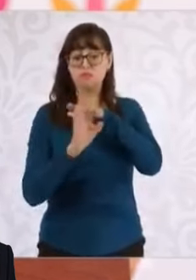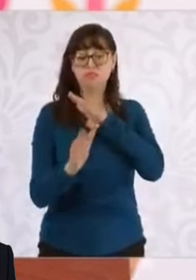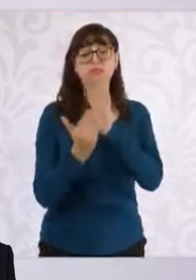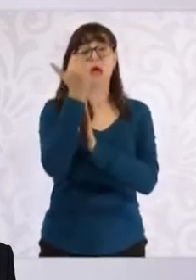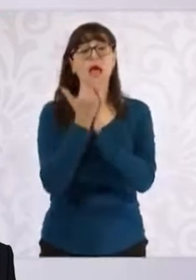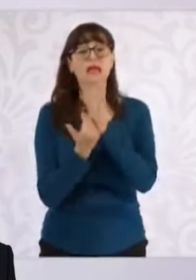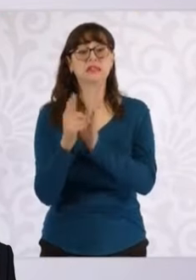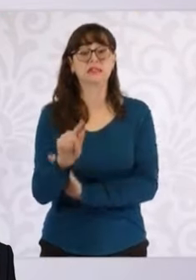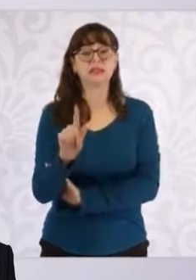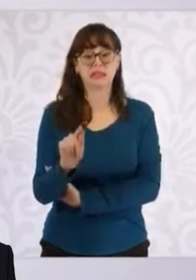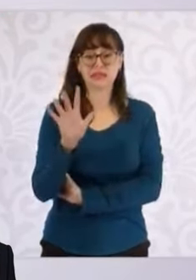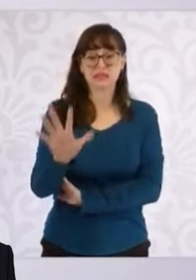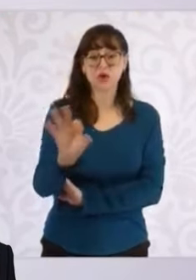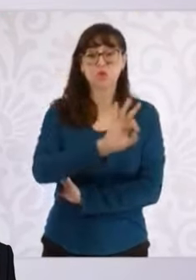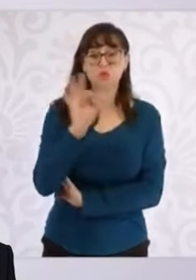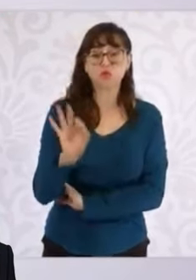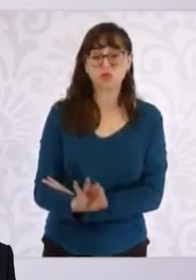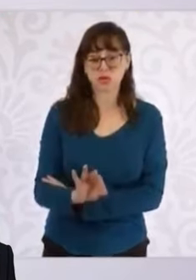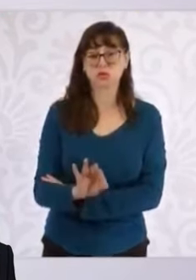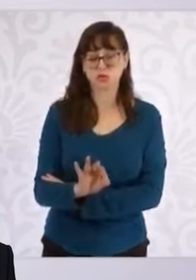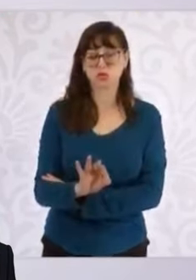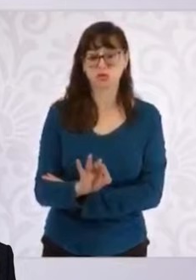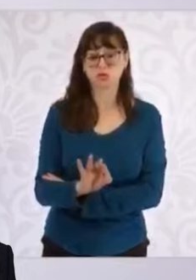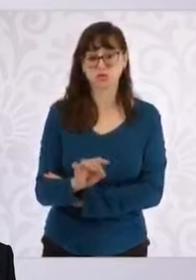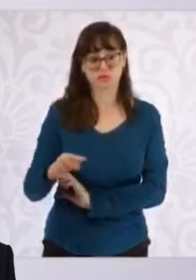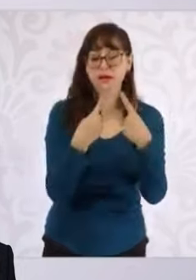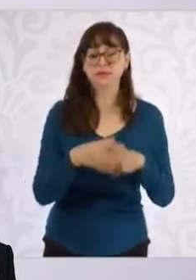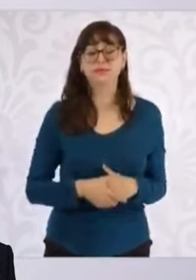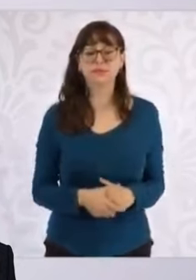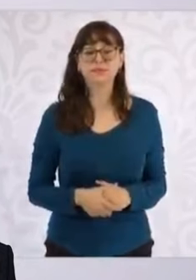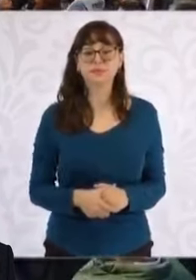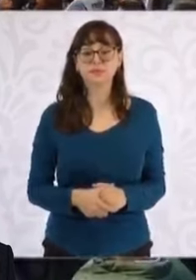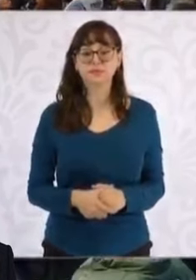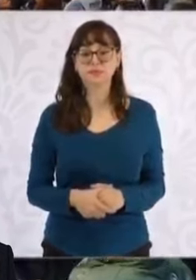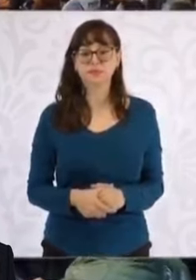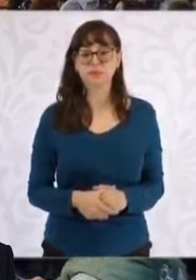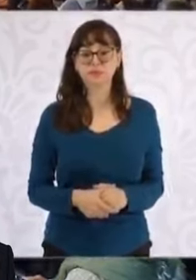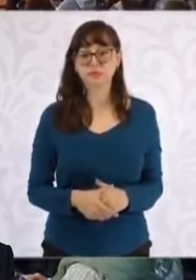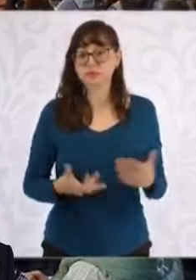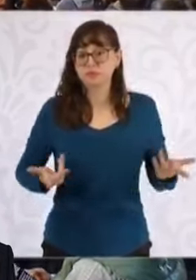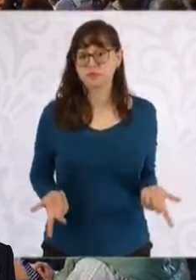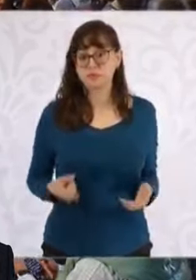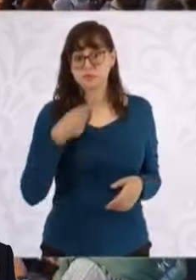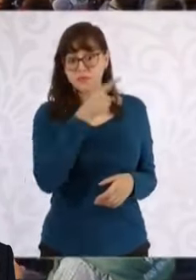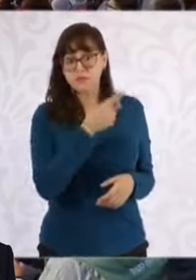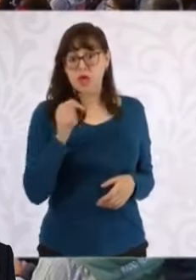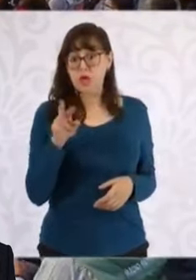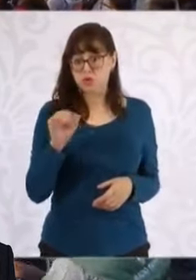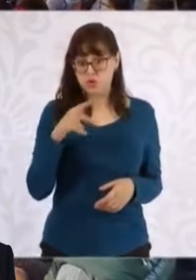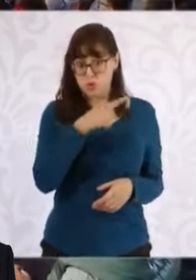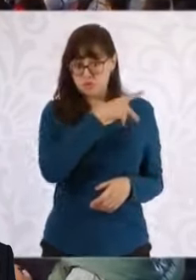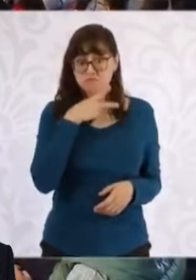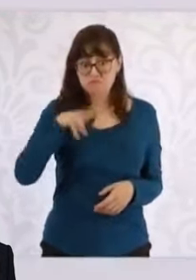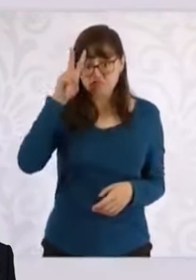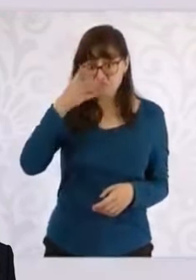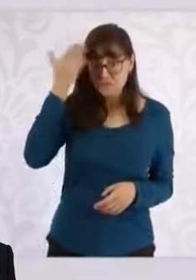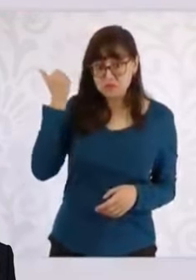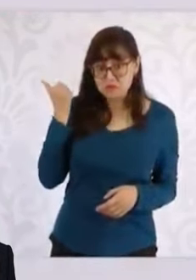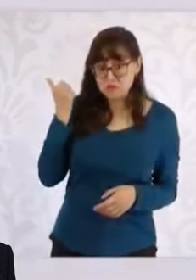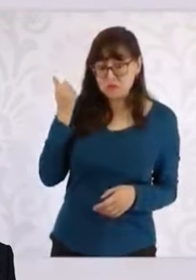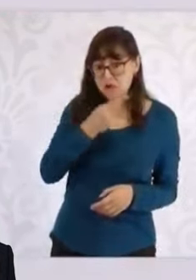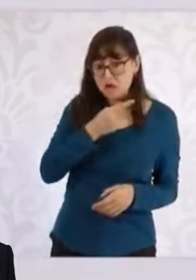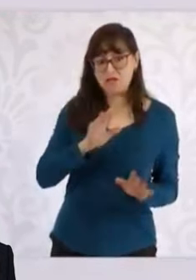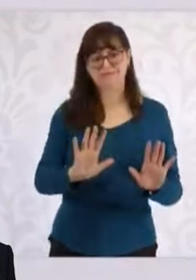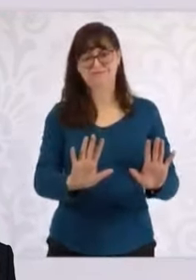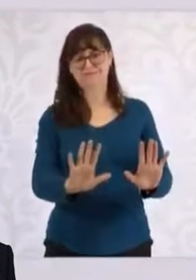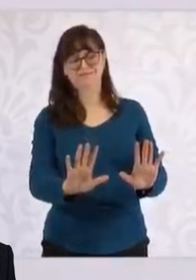75 por de migrantes que llegan a la frontera norte Trump desde su desconocimiento presidente No no quiero No no estoy